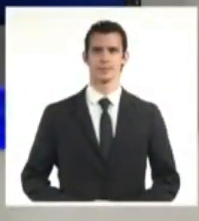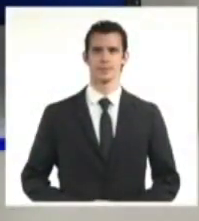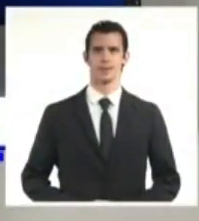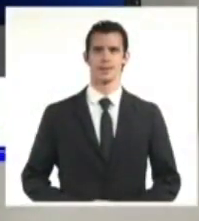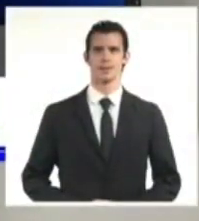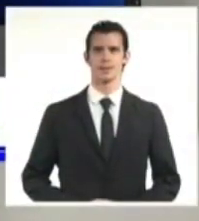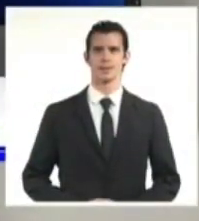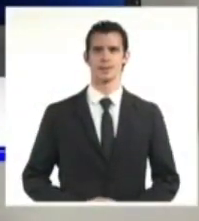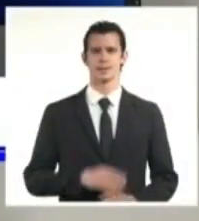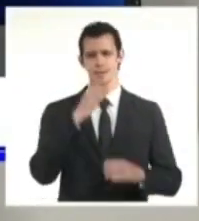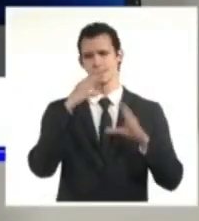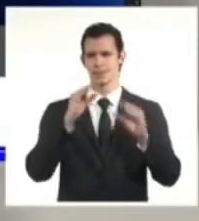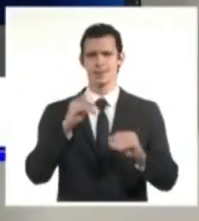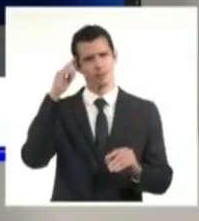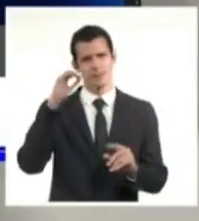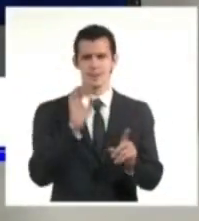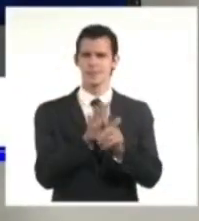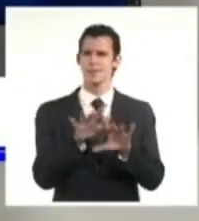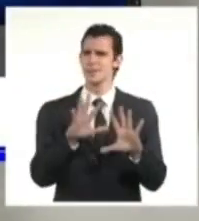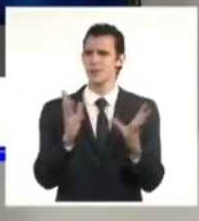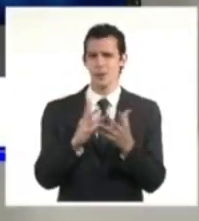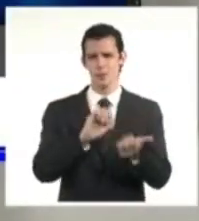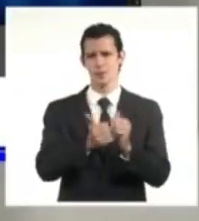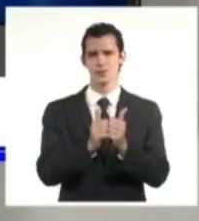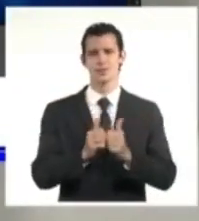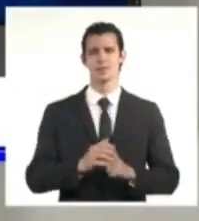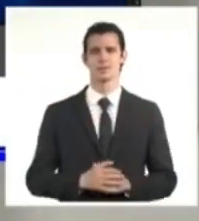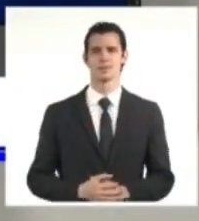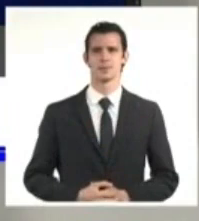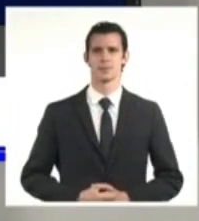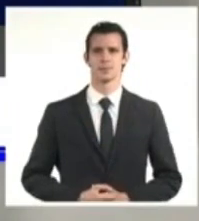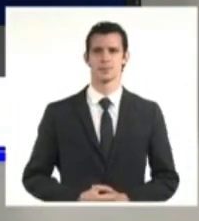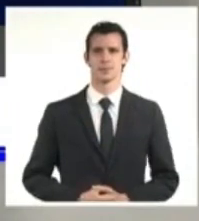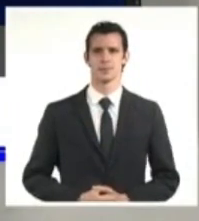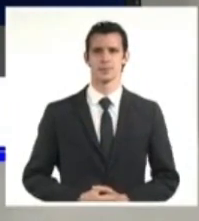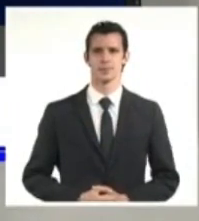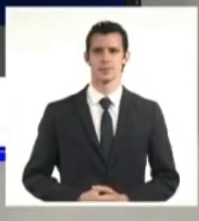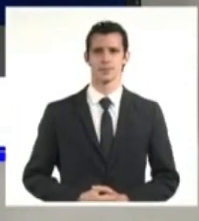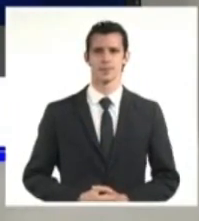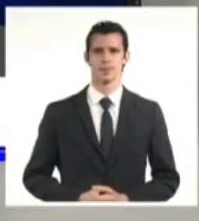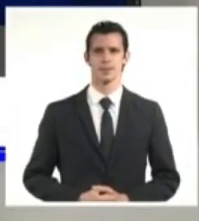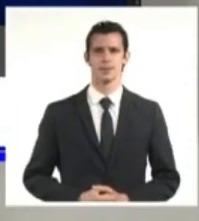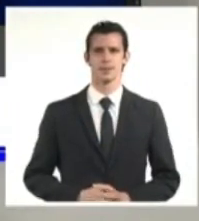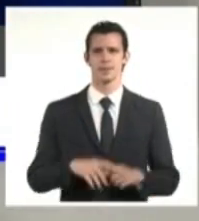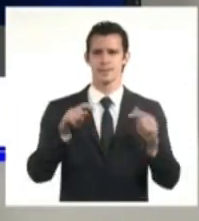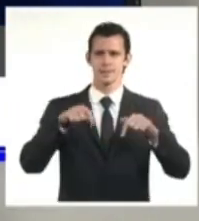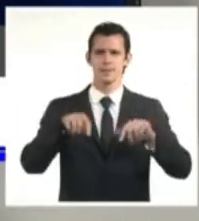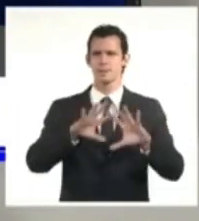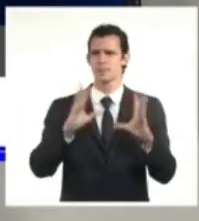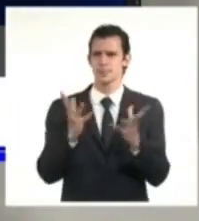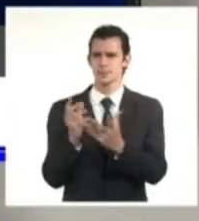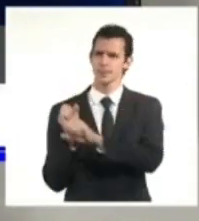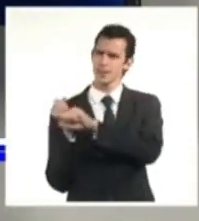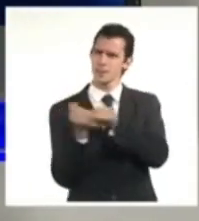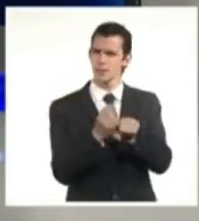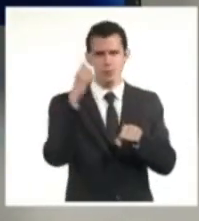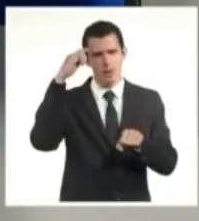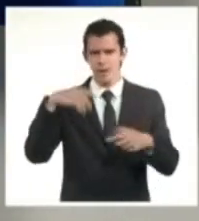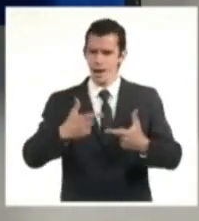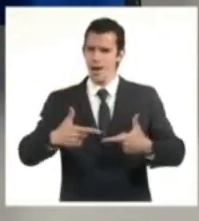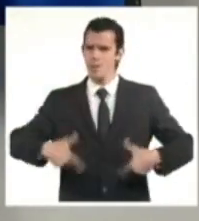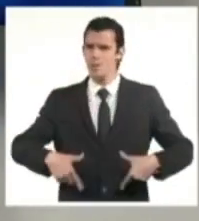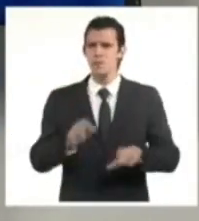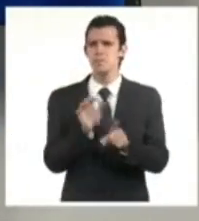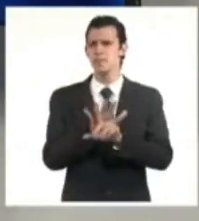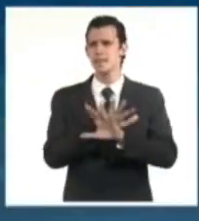Buenas noches, ya comenzamos nuestro segmento deportivo en la emisión estelar. Los actuales campeones de la pelota cubana comenzaron